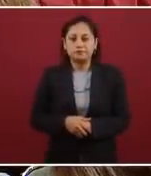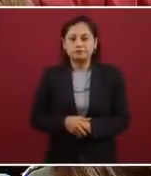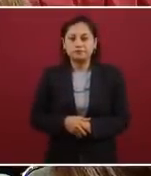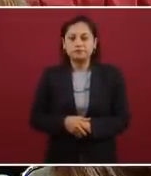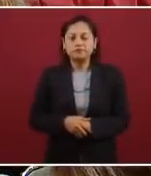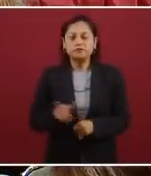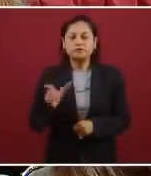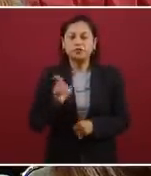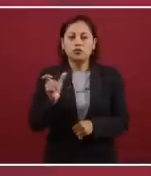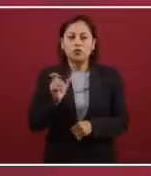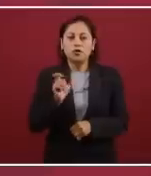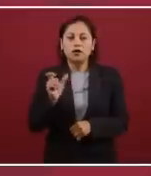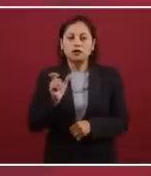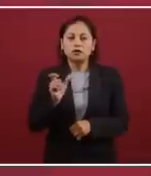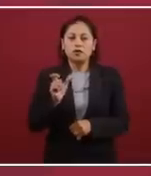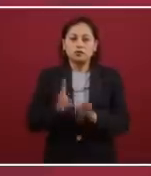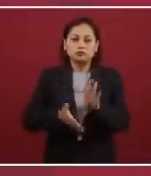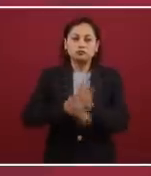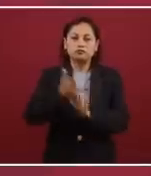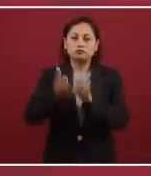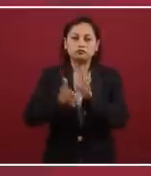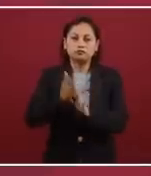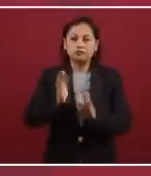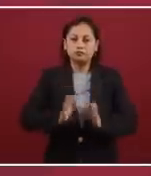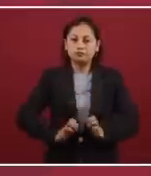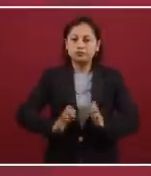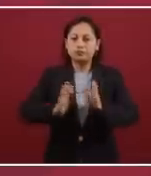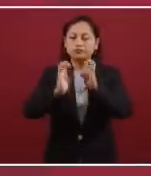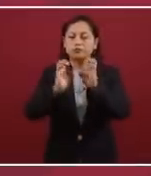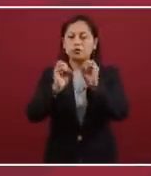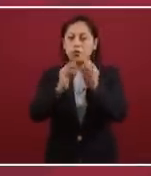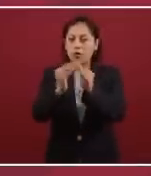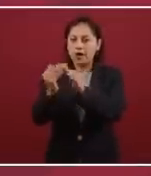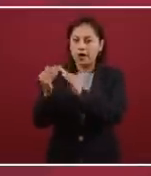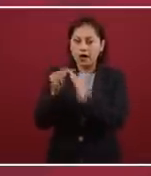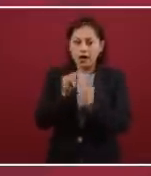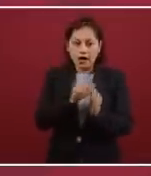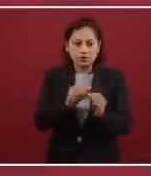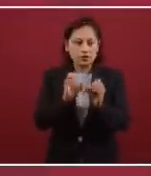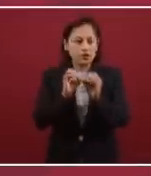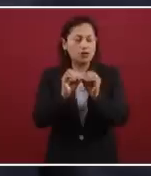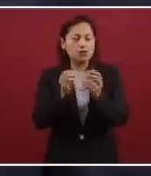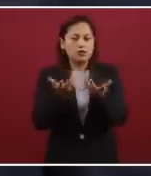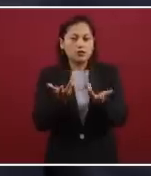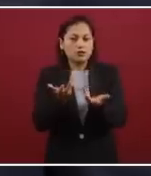asentamientos humanos, de desarrollo urbano.